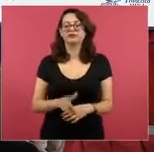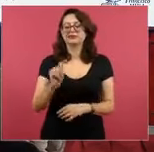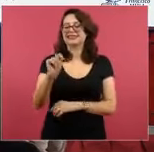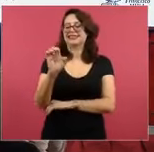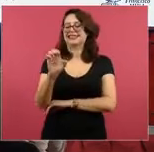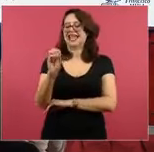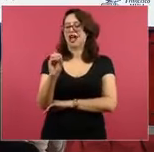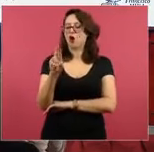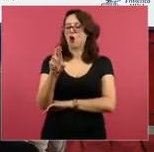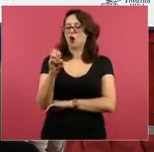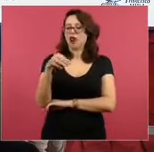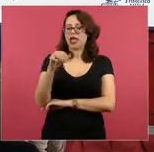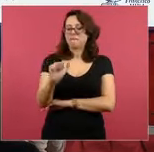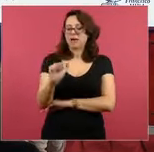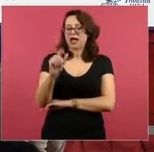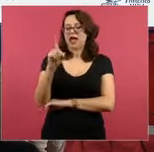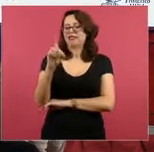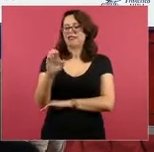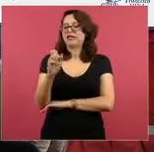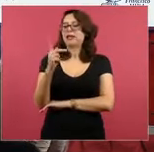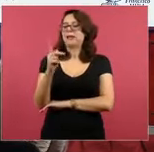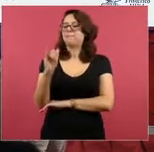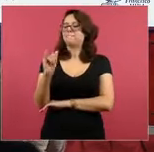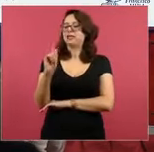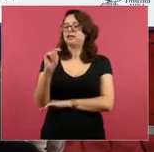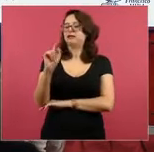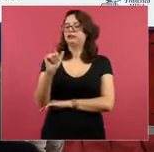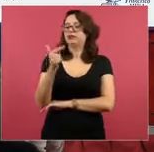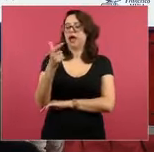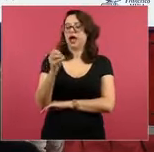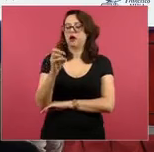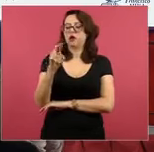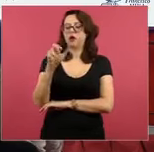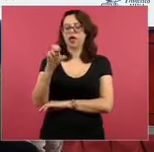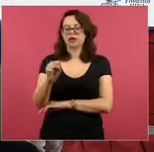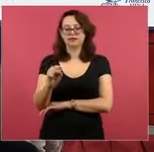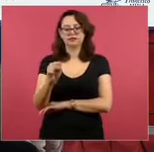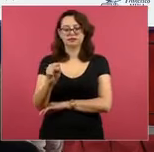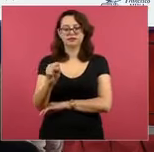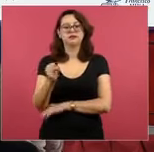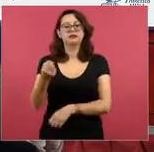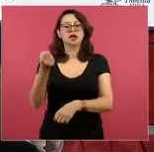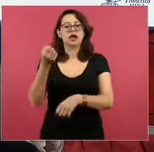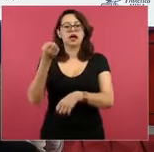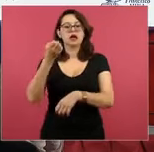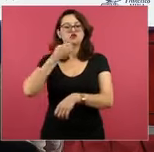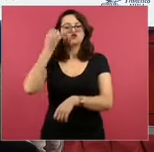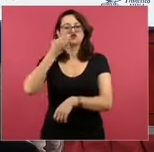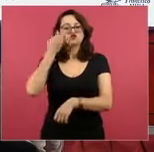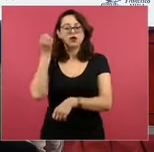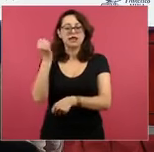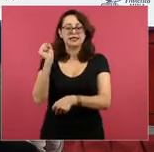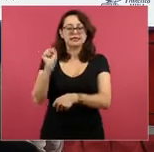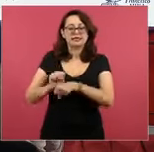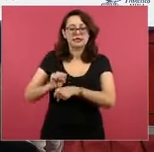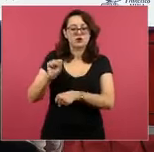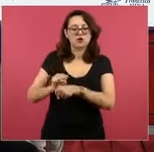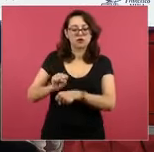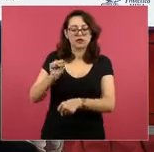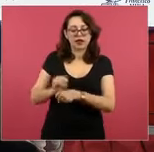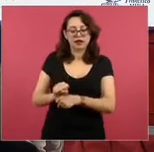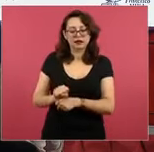secundaria. Un proyecto también realizado en México muy interesante para aproximar a los alumnos, a